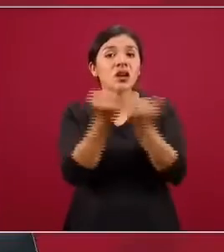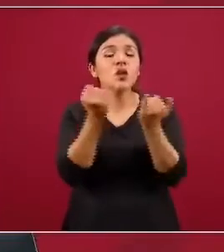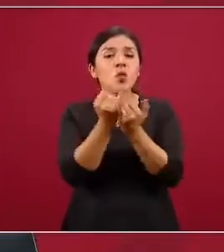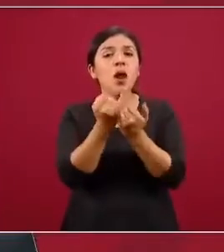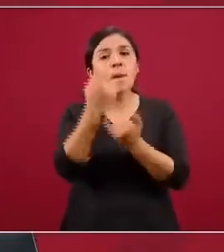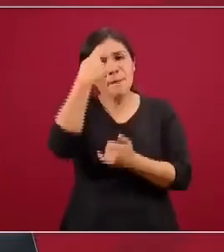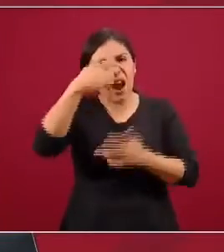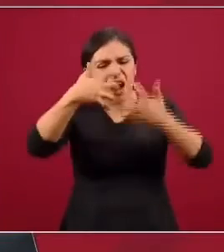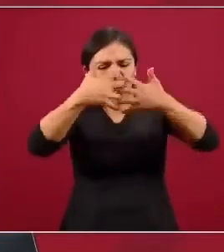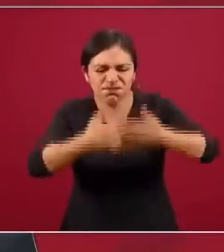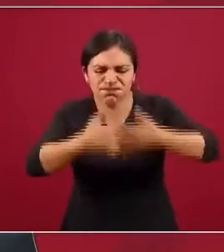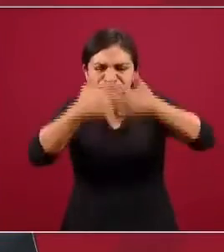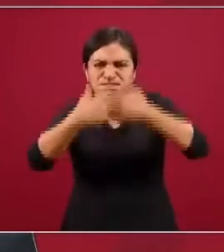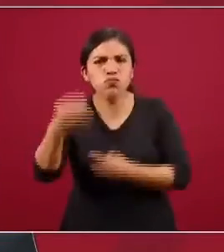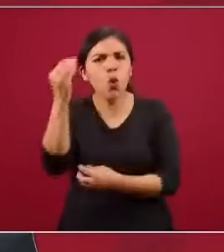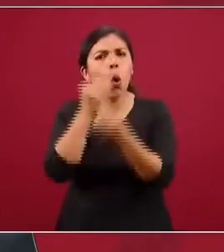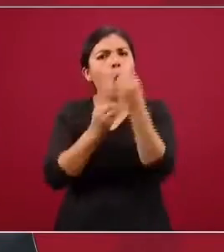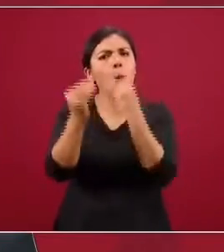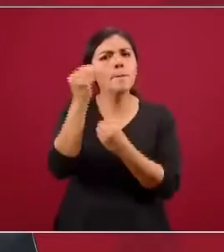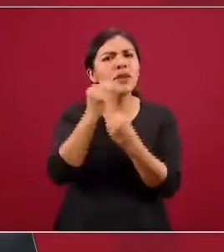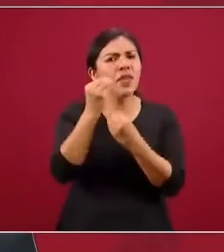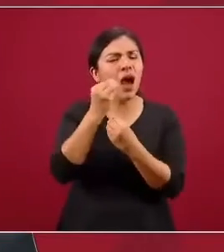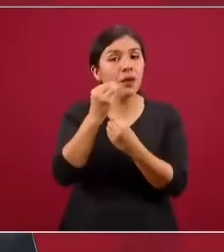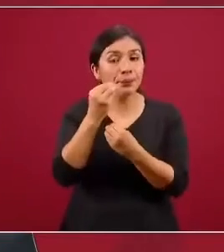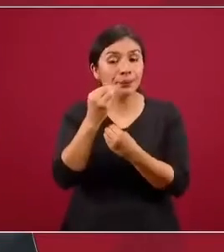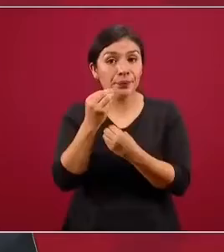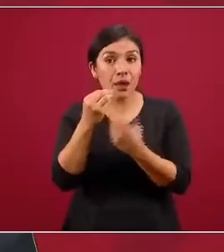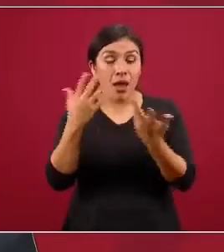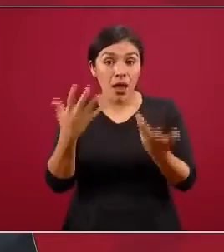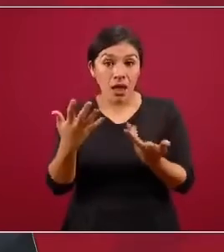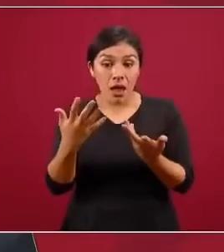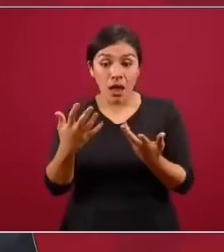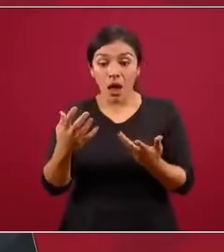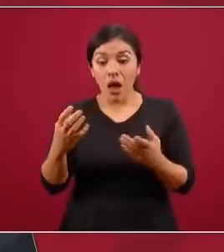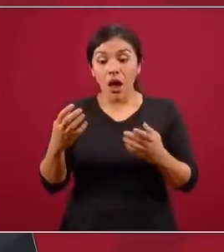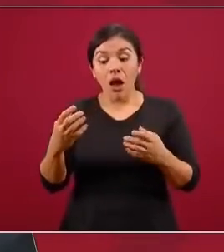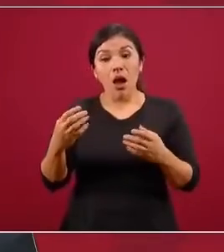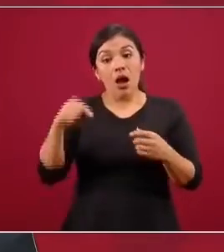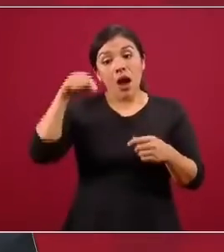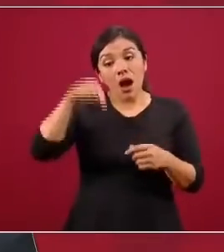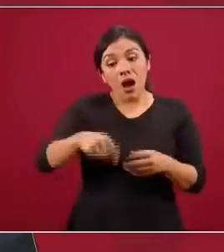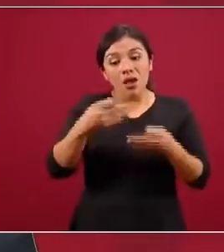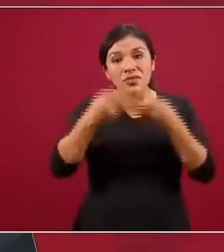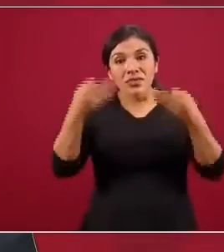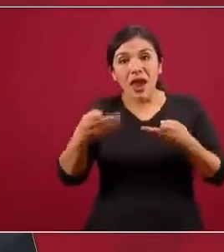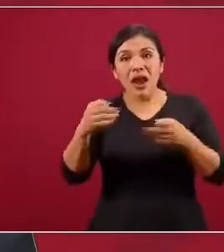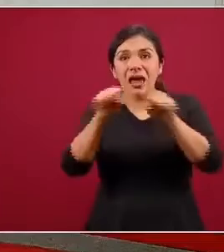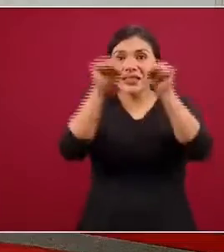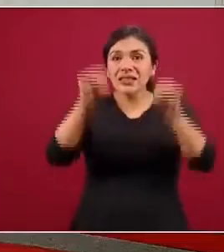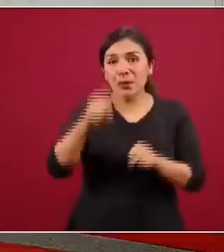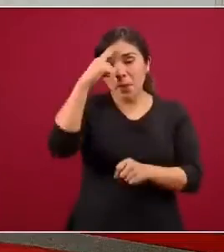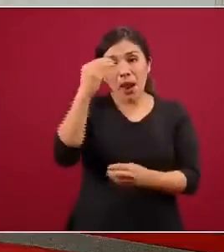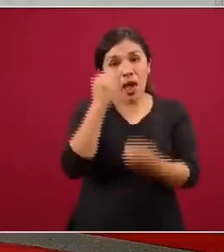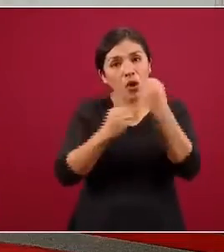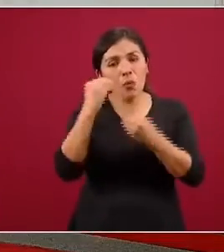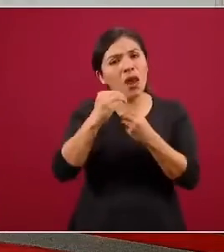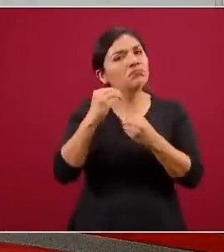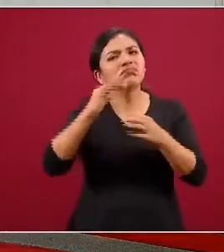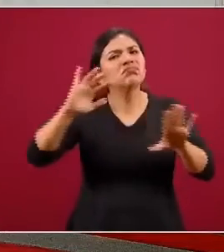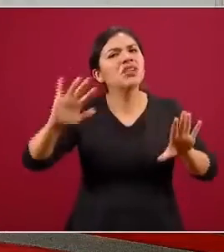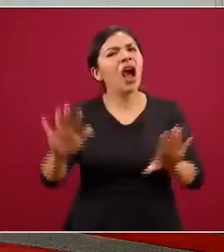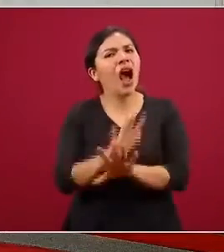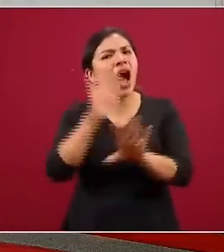la producción de alimentos. Nuestros sistemas agroalimentarios empezaron a